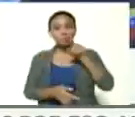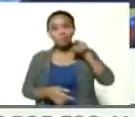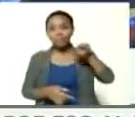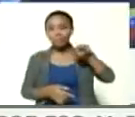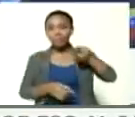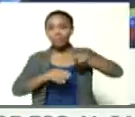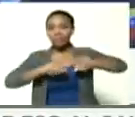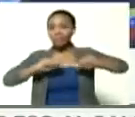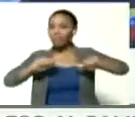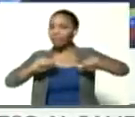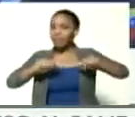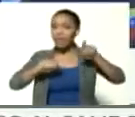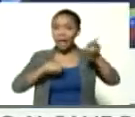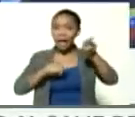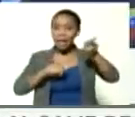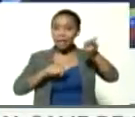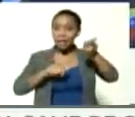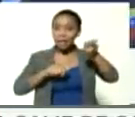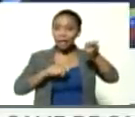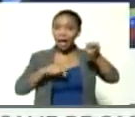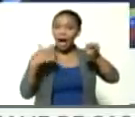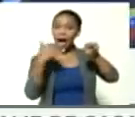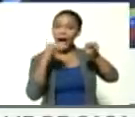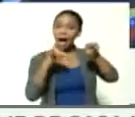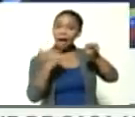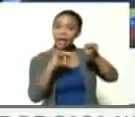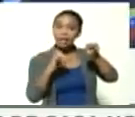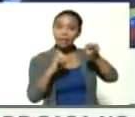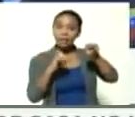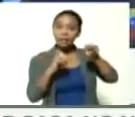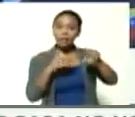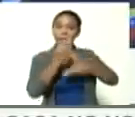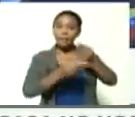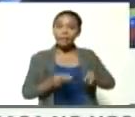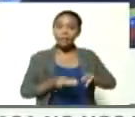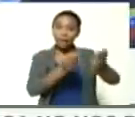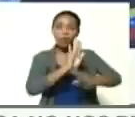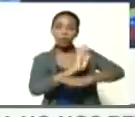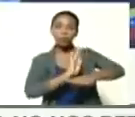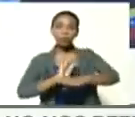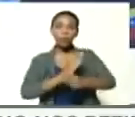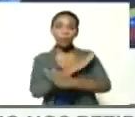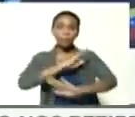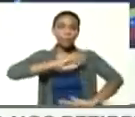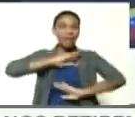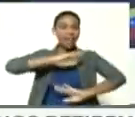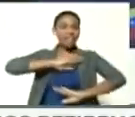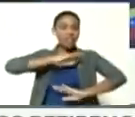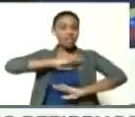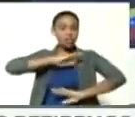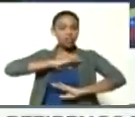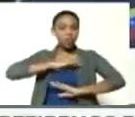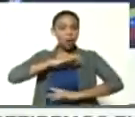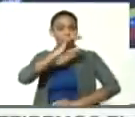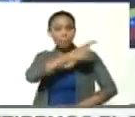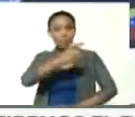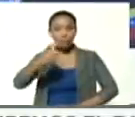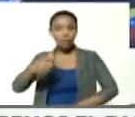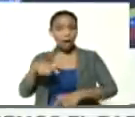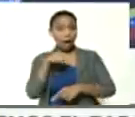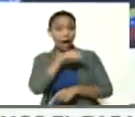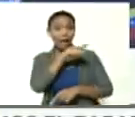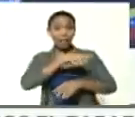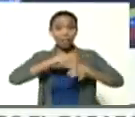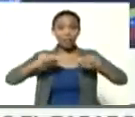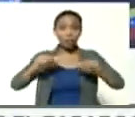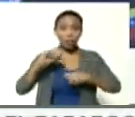territorio y esa efectividad tiene que rendirle protección y beneficios a sus ciudadanos. Bueno, ahí hay un